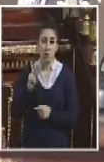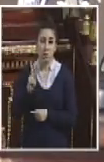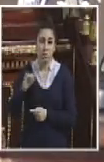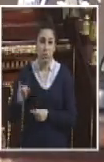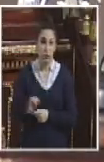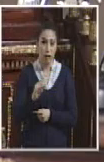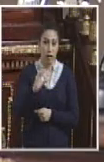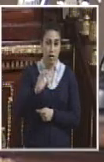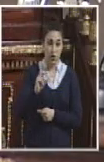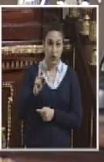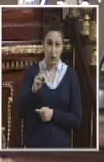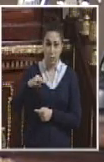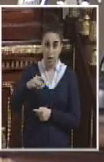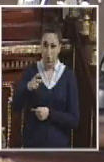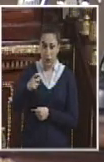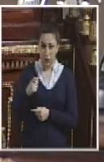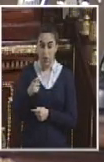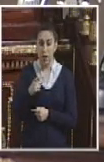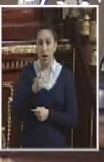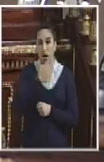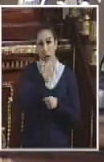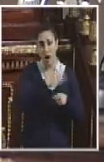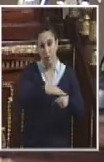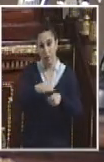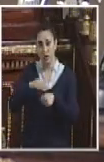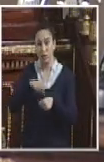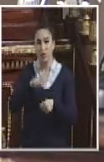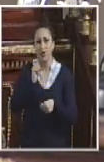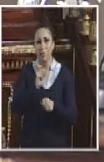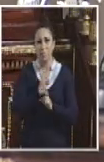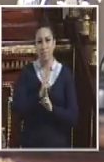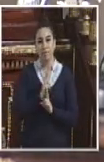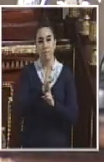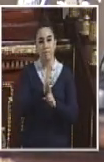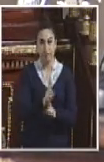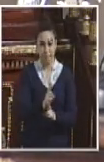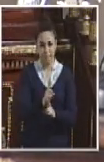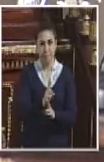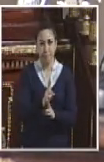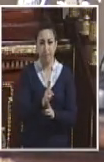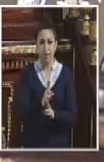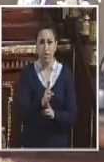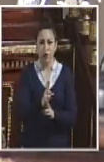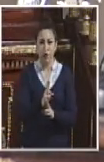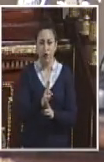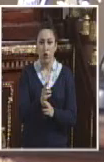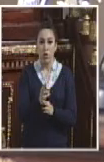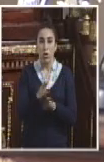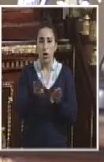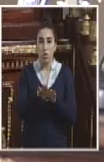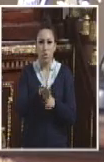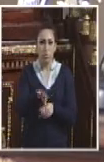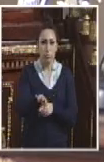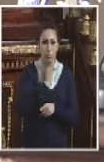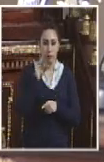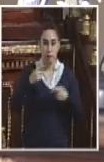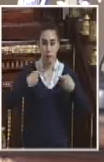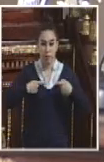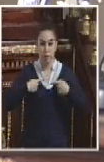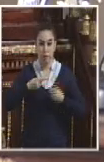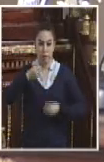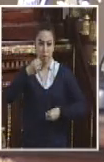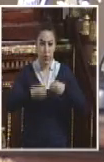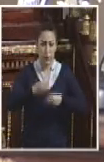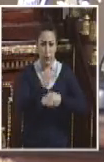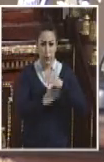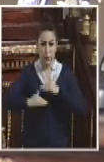Judicial de la Ciudad de México un comunicado mediante el cual hace del conocimiento la elección de las magistradas y los